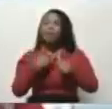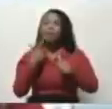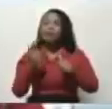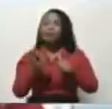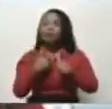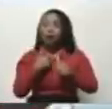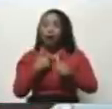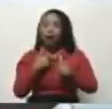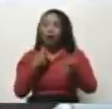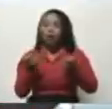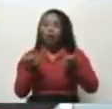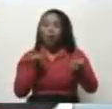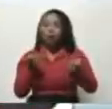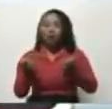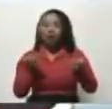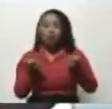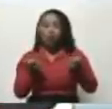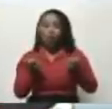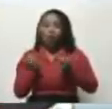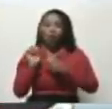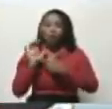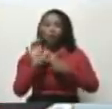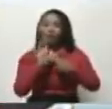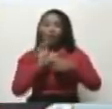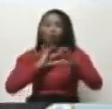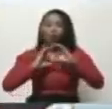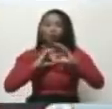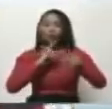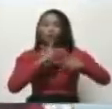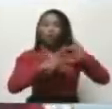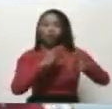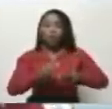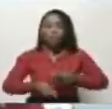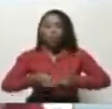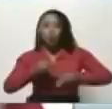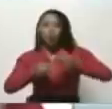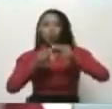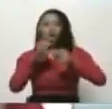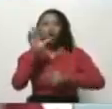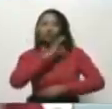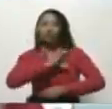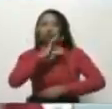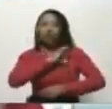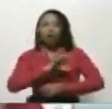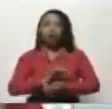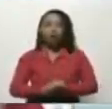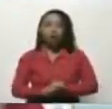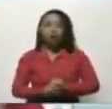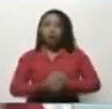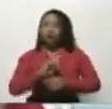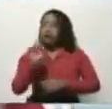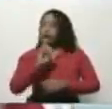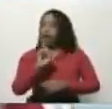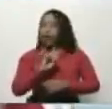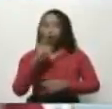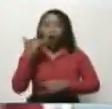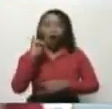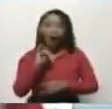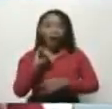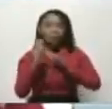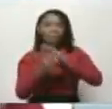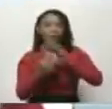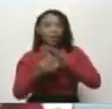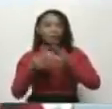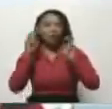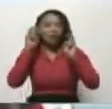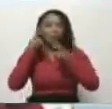al manejo de los medios de producción y a la construcción de una sociedad que no esté basada en la